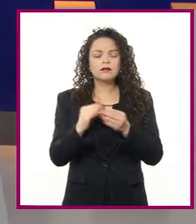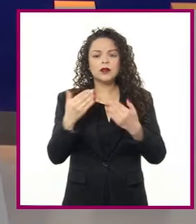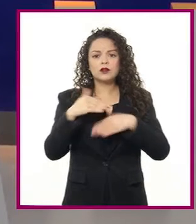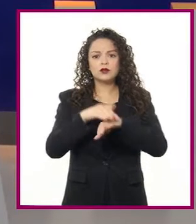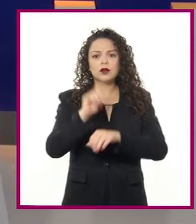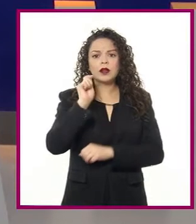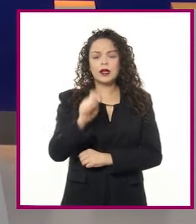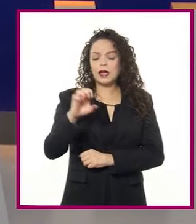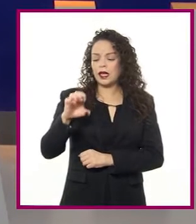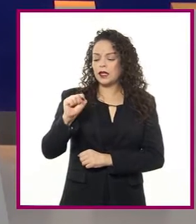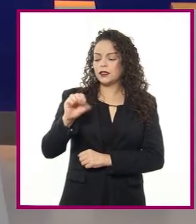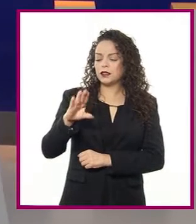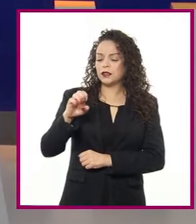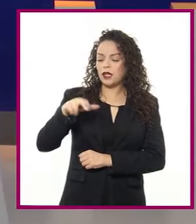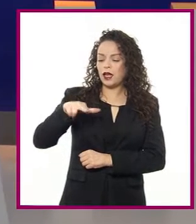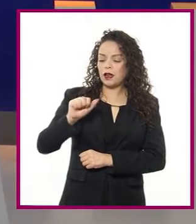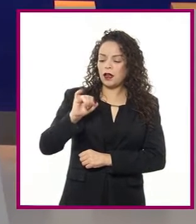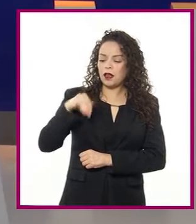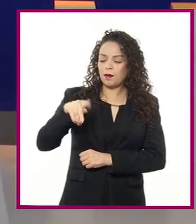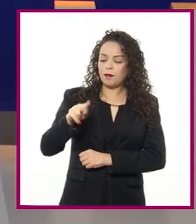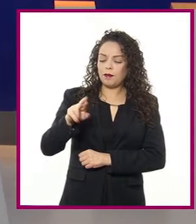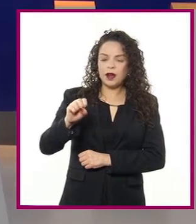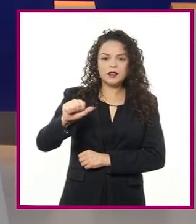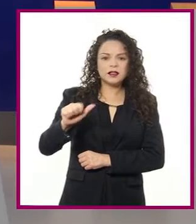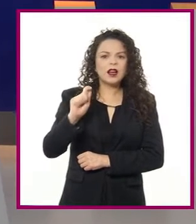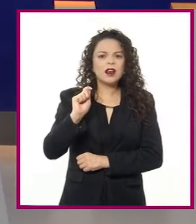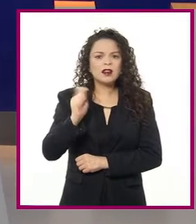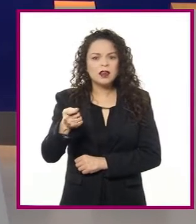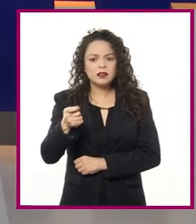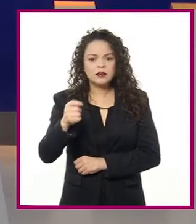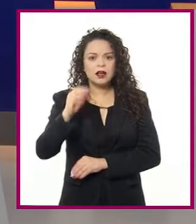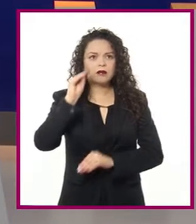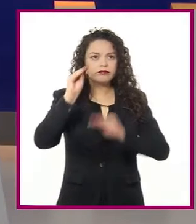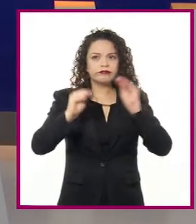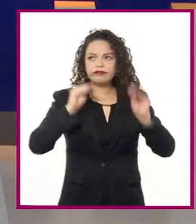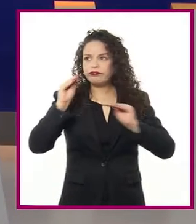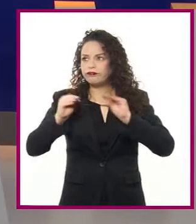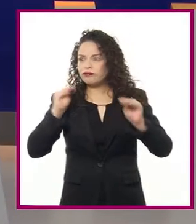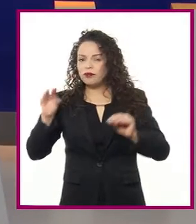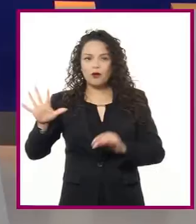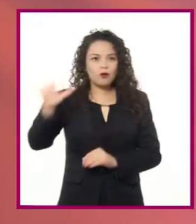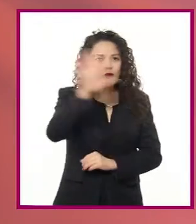impresa. Con esto nos referimos a diseñar escenarios en historietas.